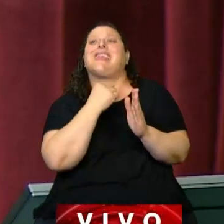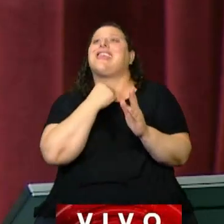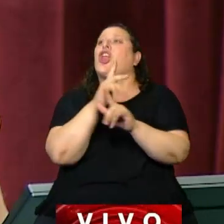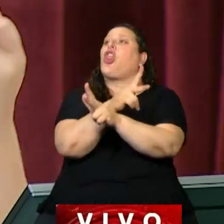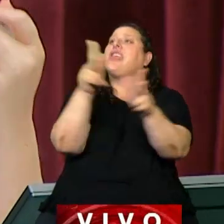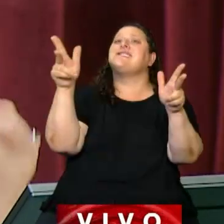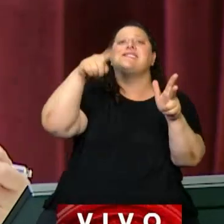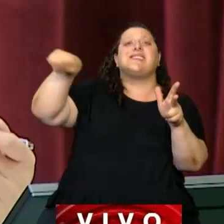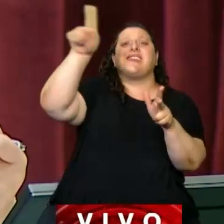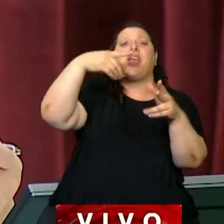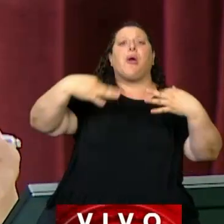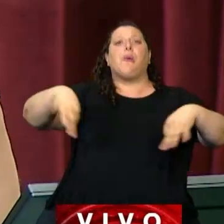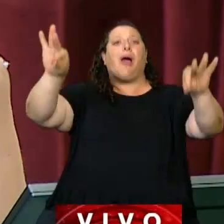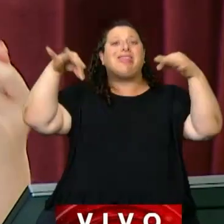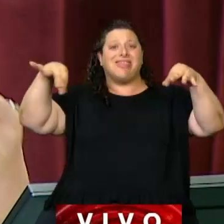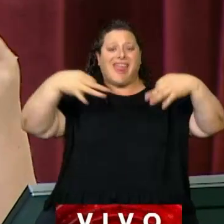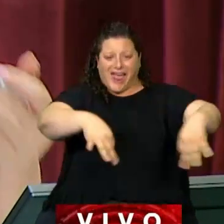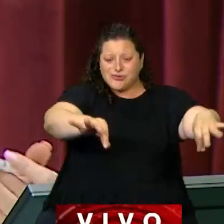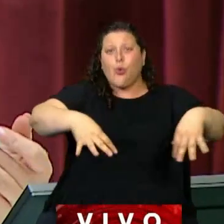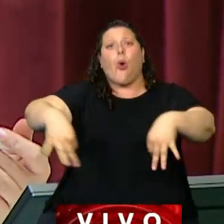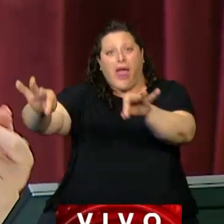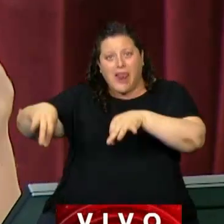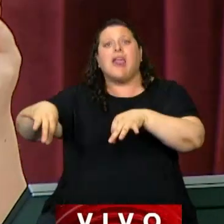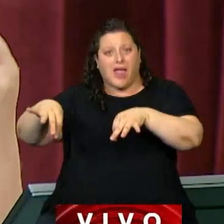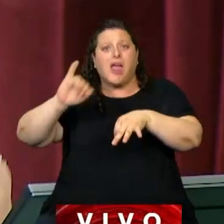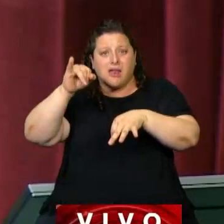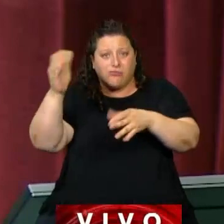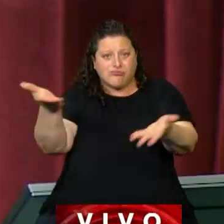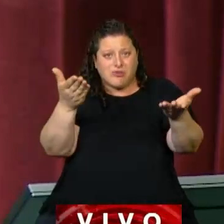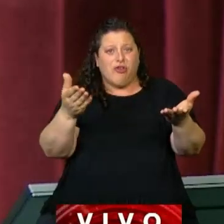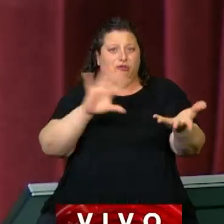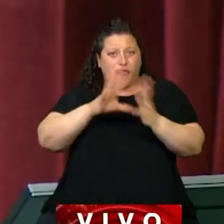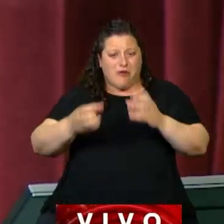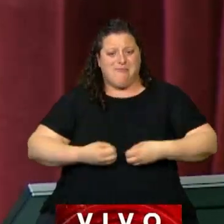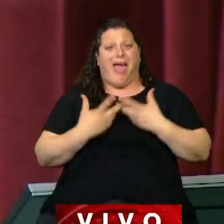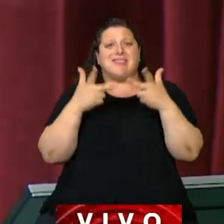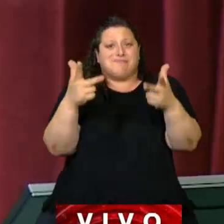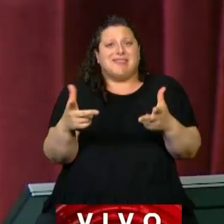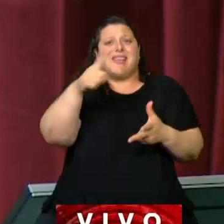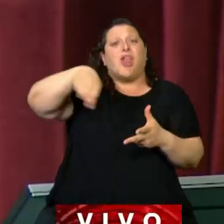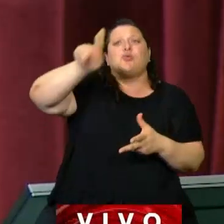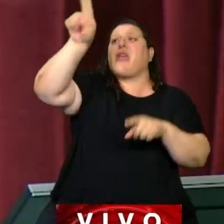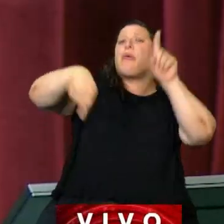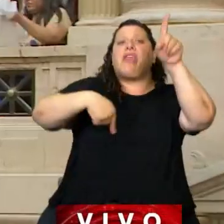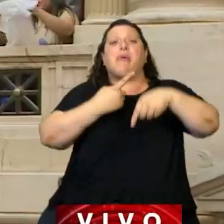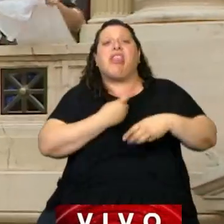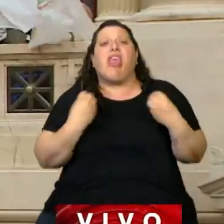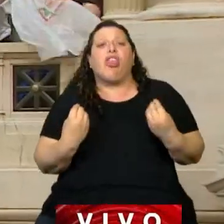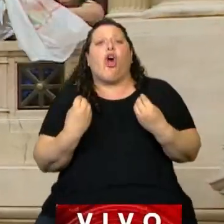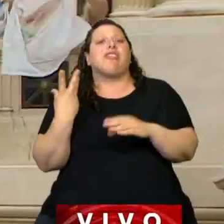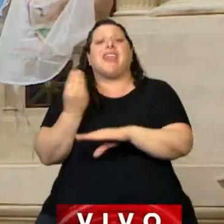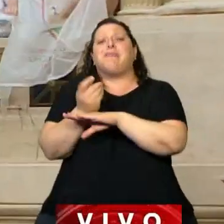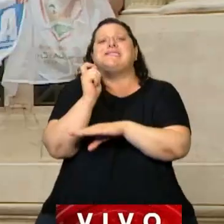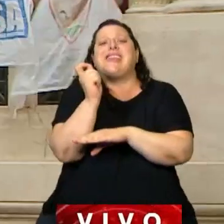banderas, que pongan sus banderas, porque es la forma que tienen de expresar de dónde vienen y a qué